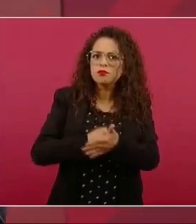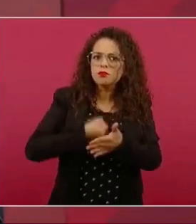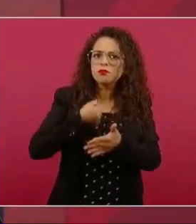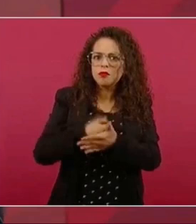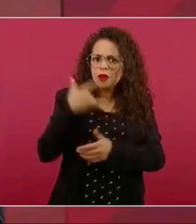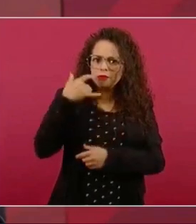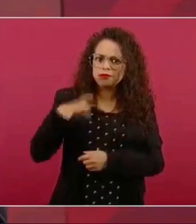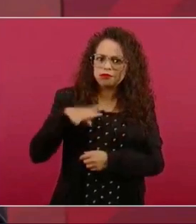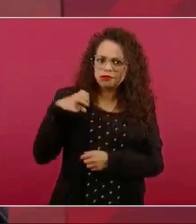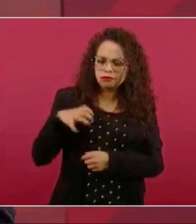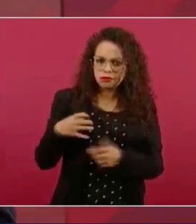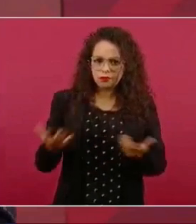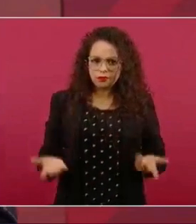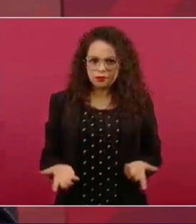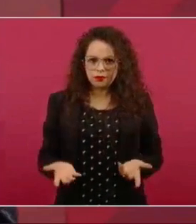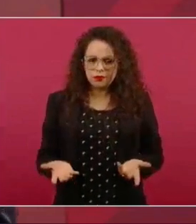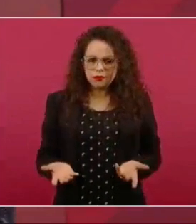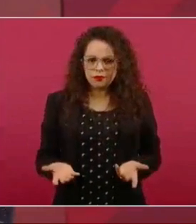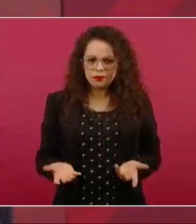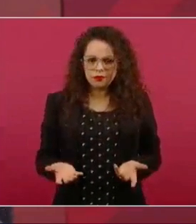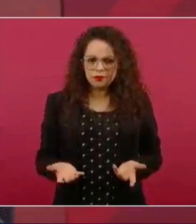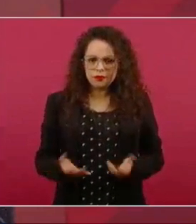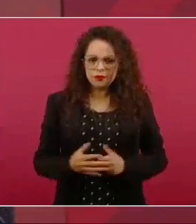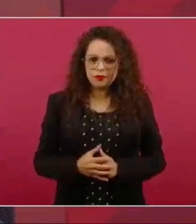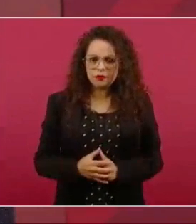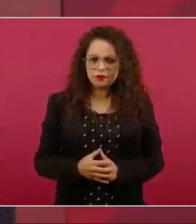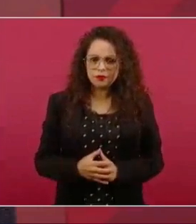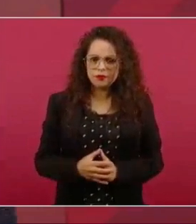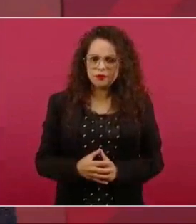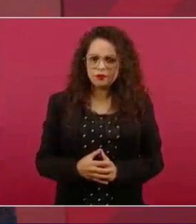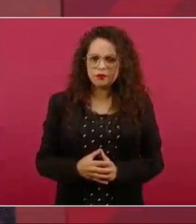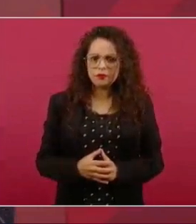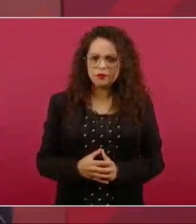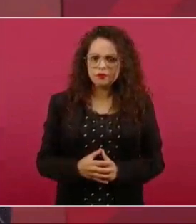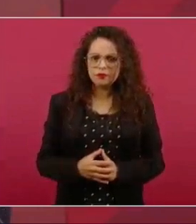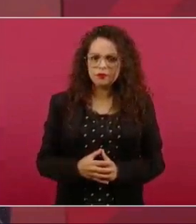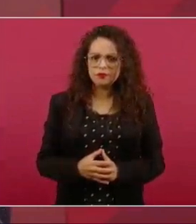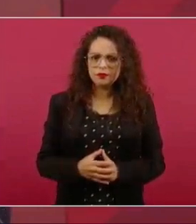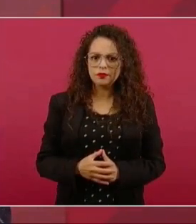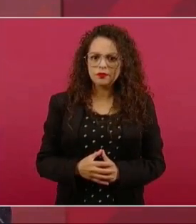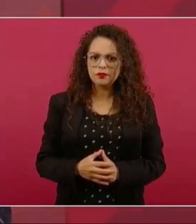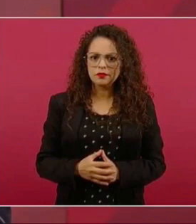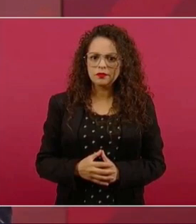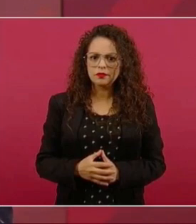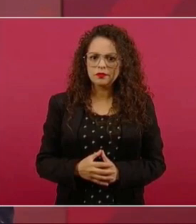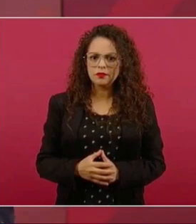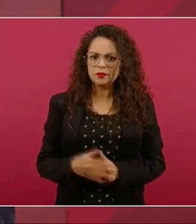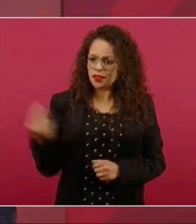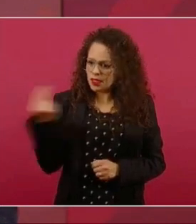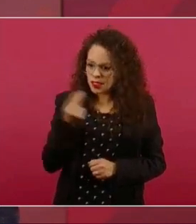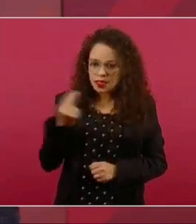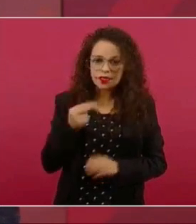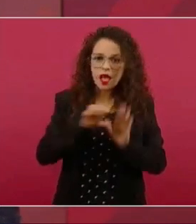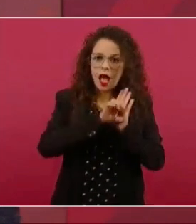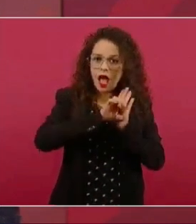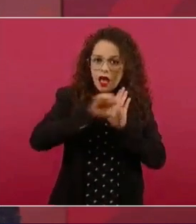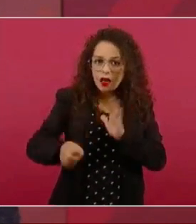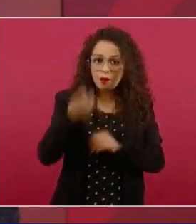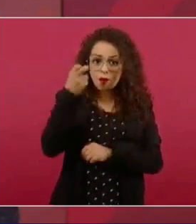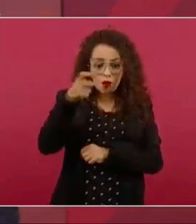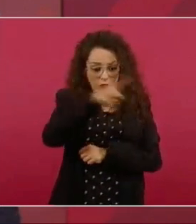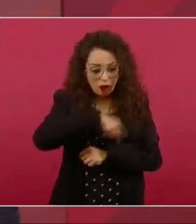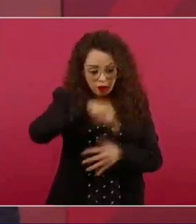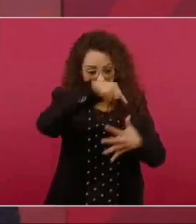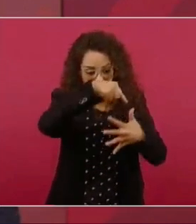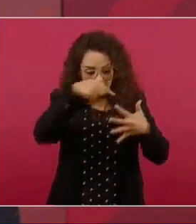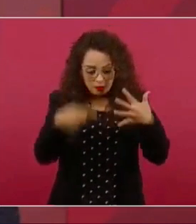definirnos, que no tenemos que emular, seguir el ejemplo